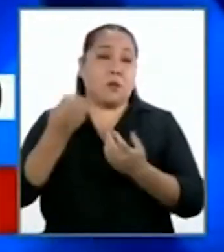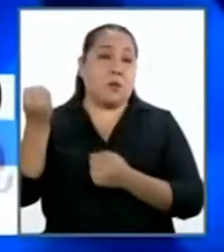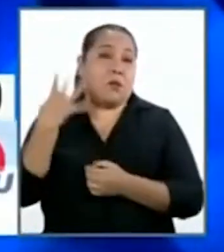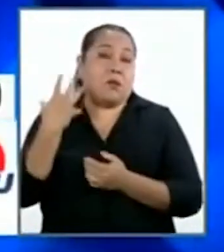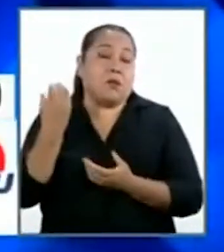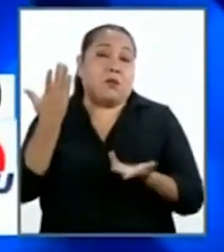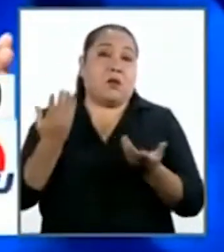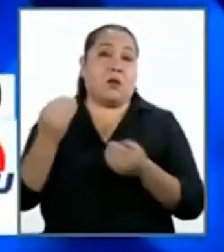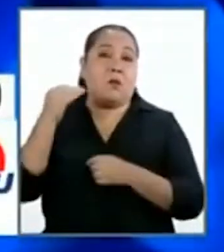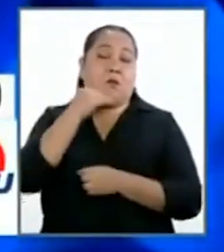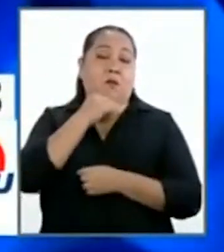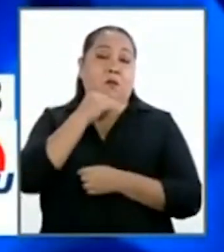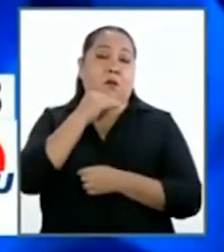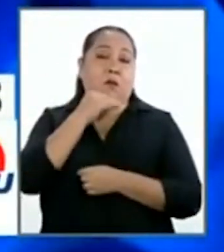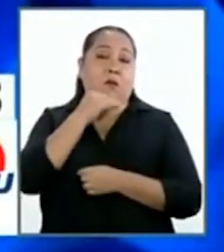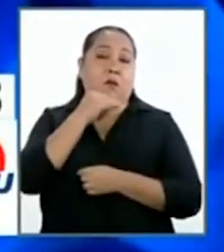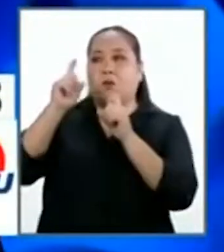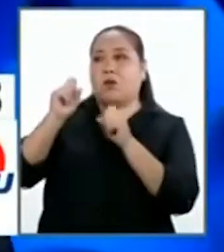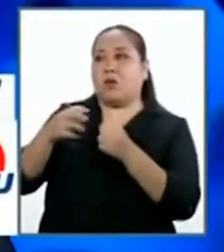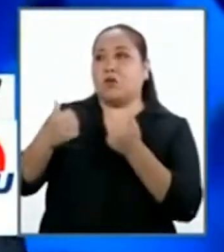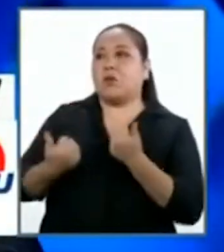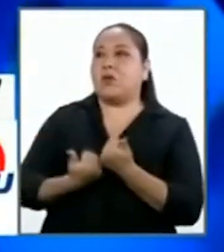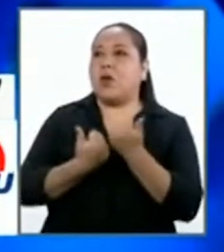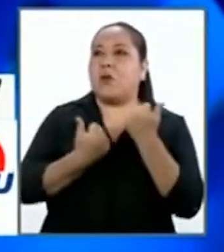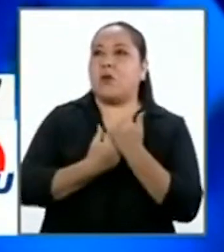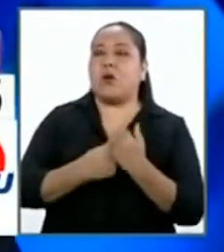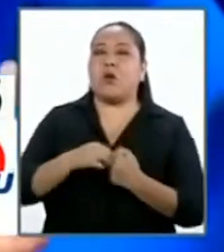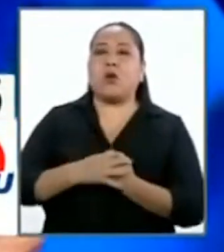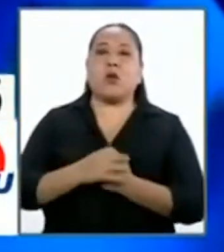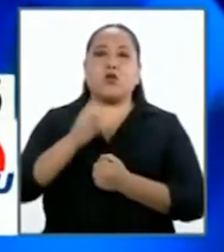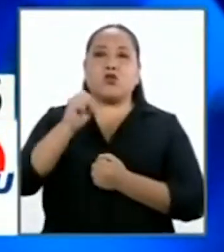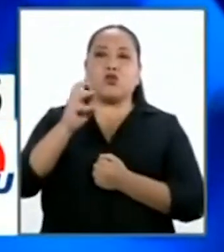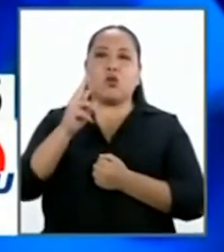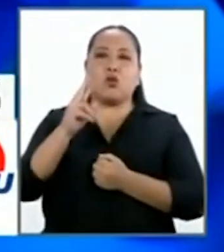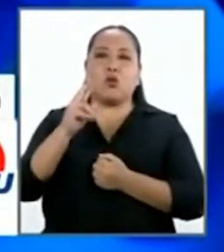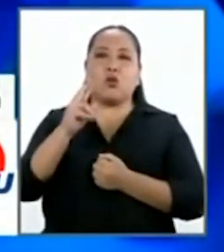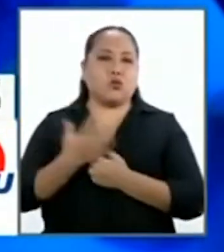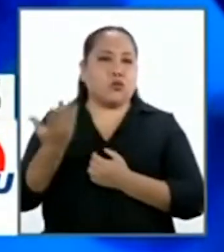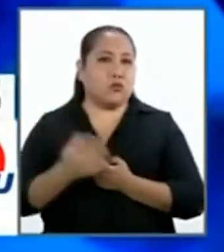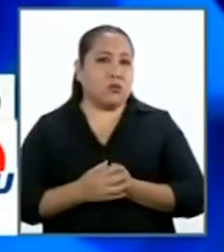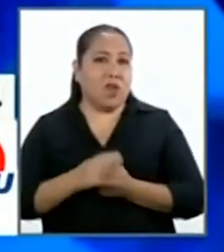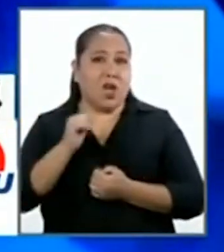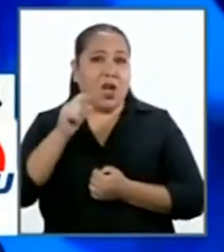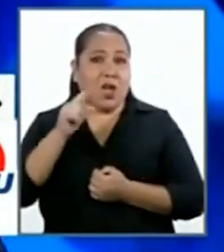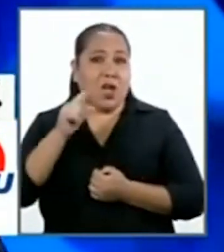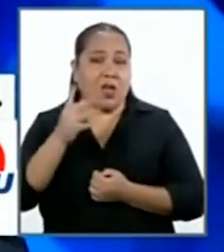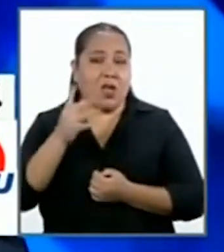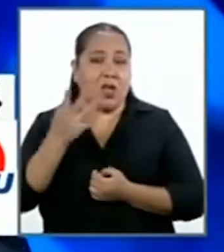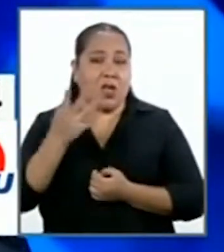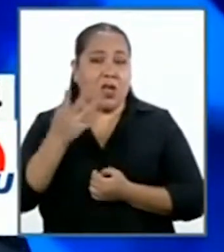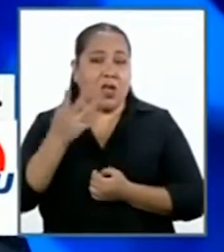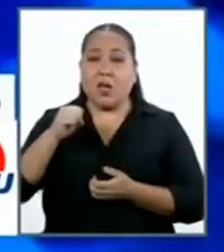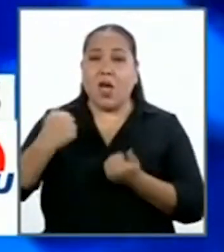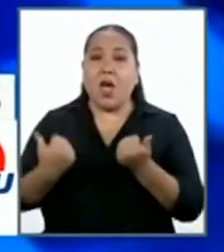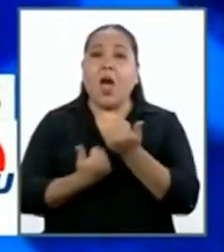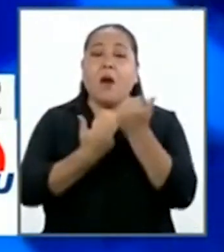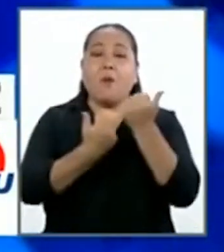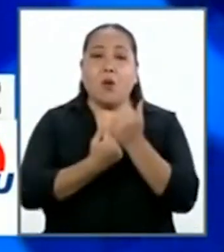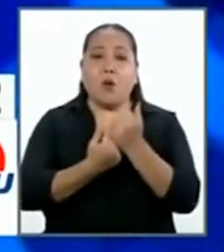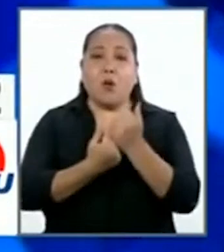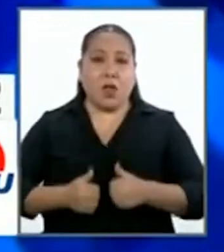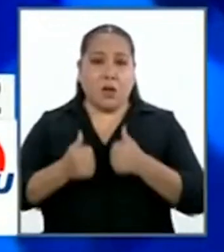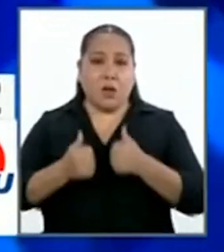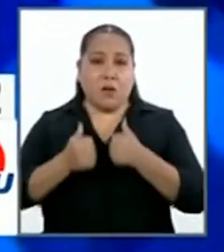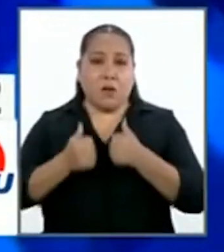informando porque le pregunté si fue socio de georges soros señor lópez aliada que se dice ser prohibida que 6 en ser